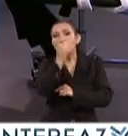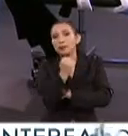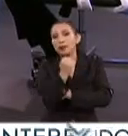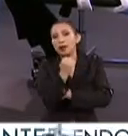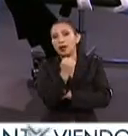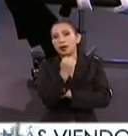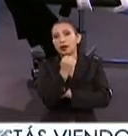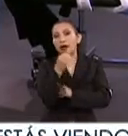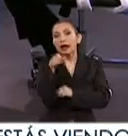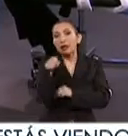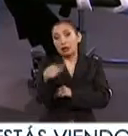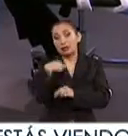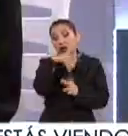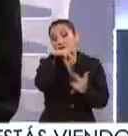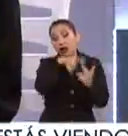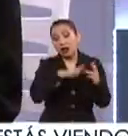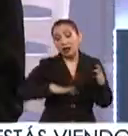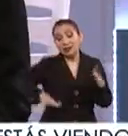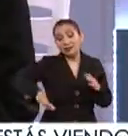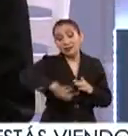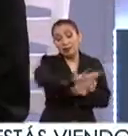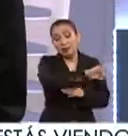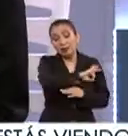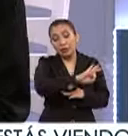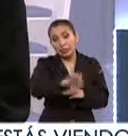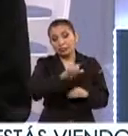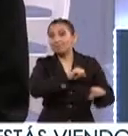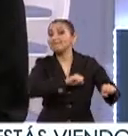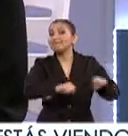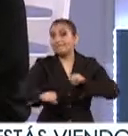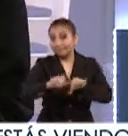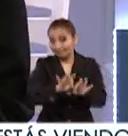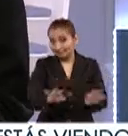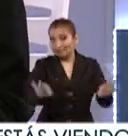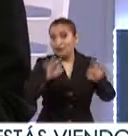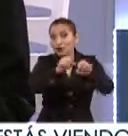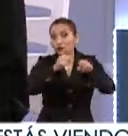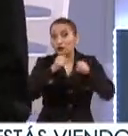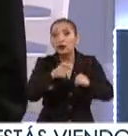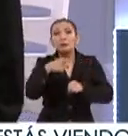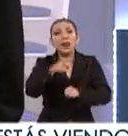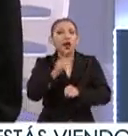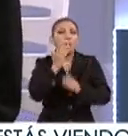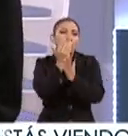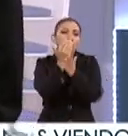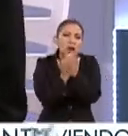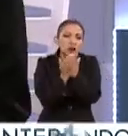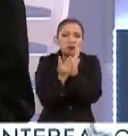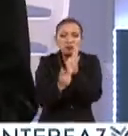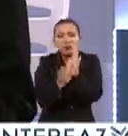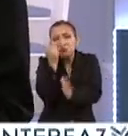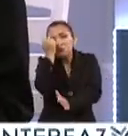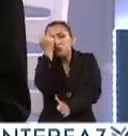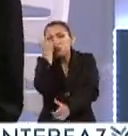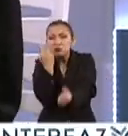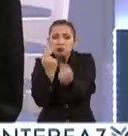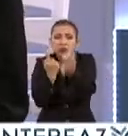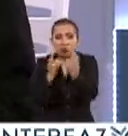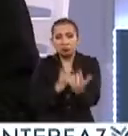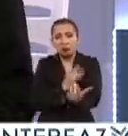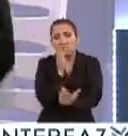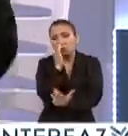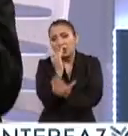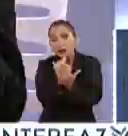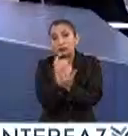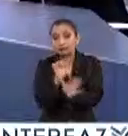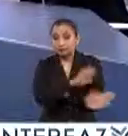6.9. Entonces, también es una región donde podemos tener sismos importantes, nada más que son mucho menos frecuentes y los sentimos